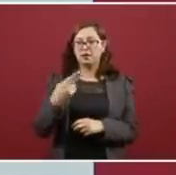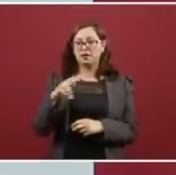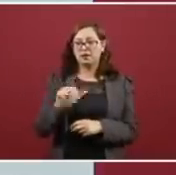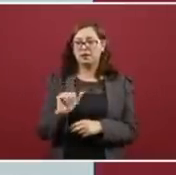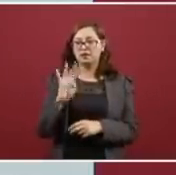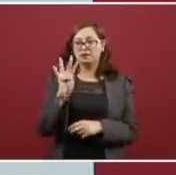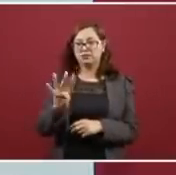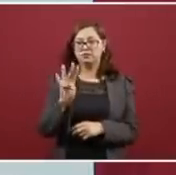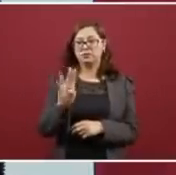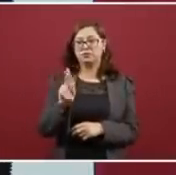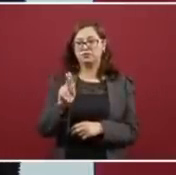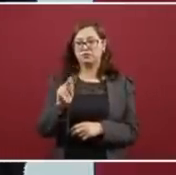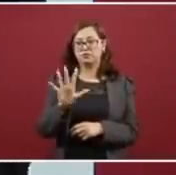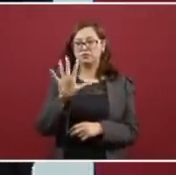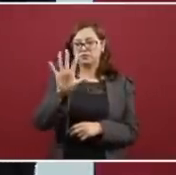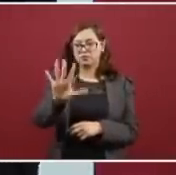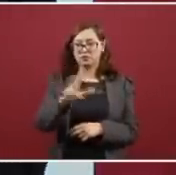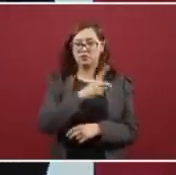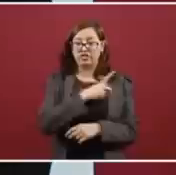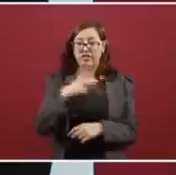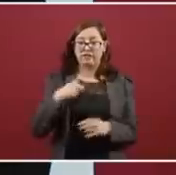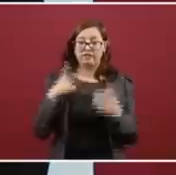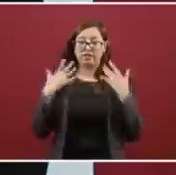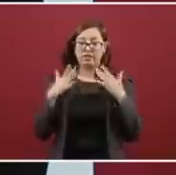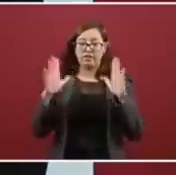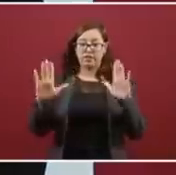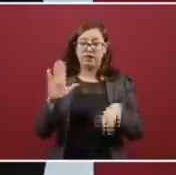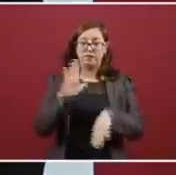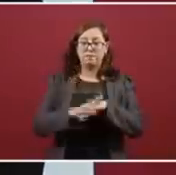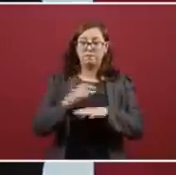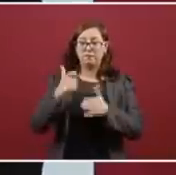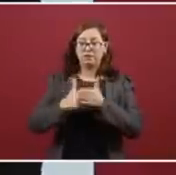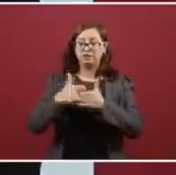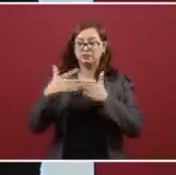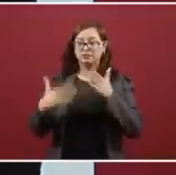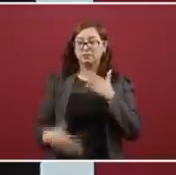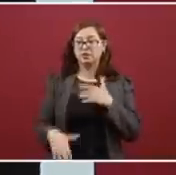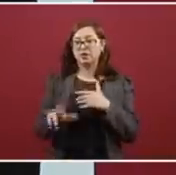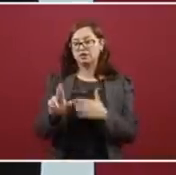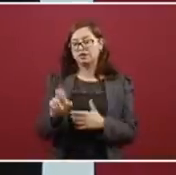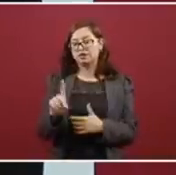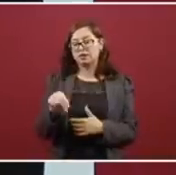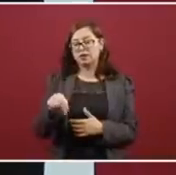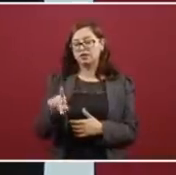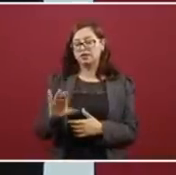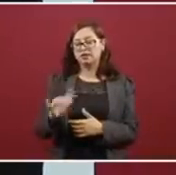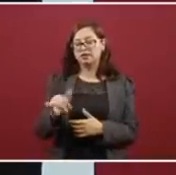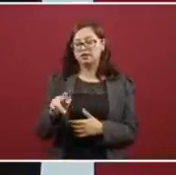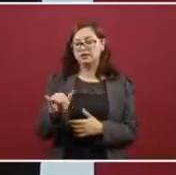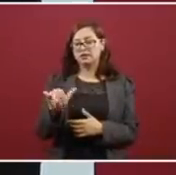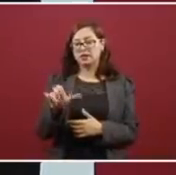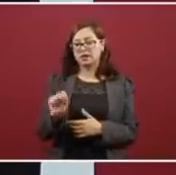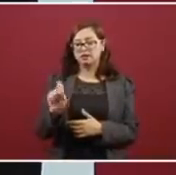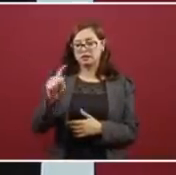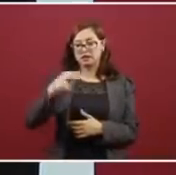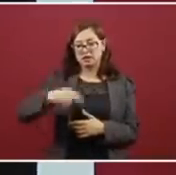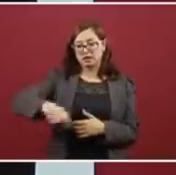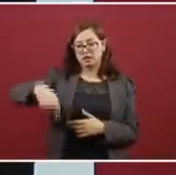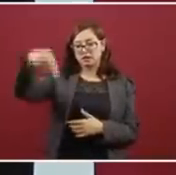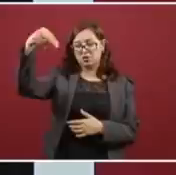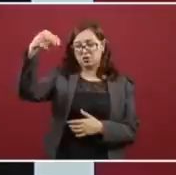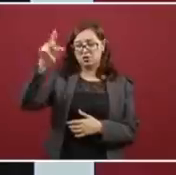1985 y el más económico es rehén de chicas que está en el norte del país